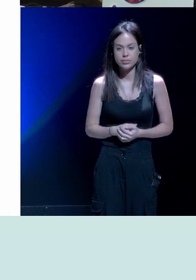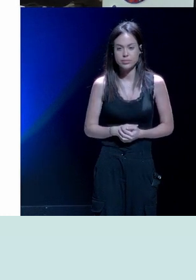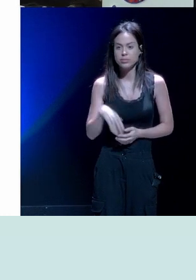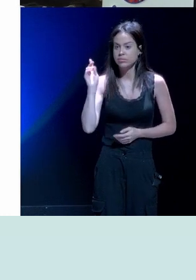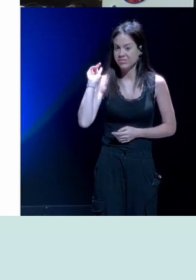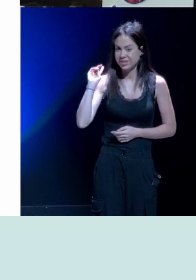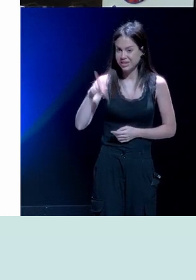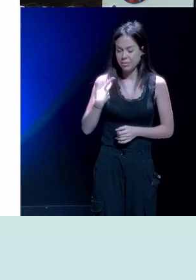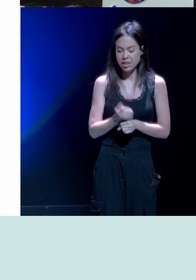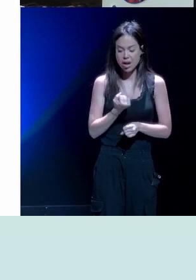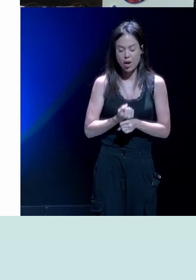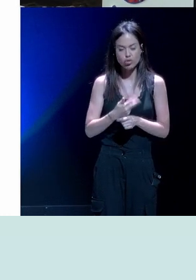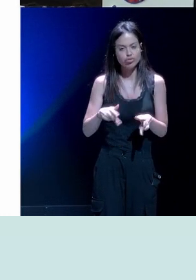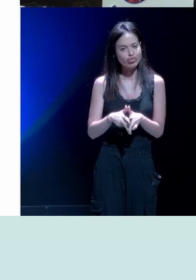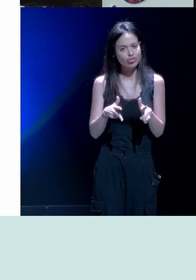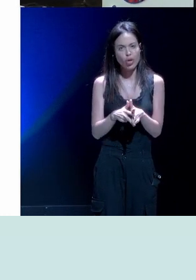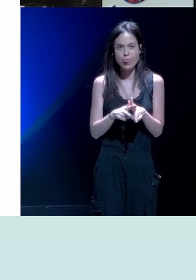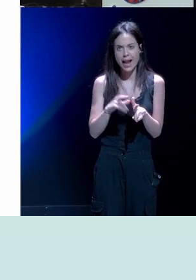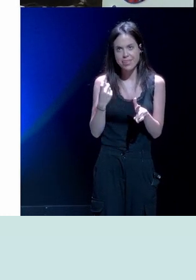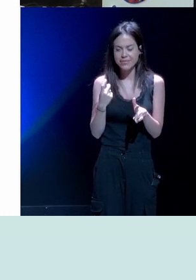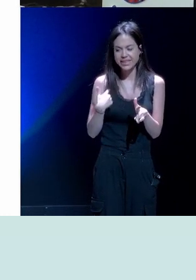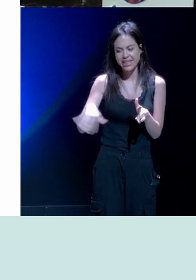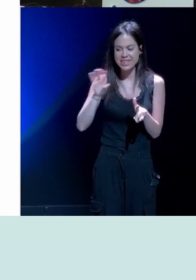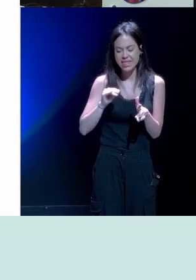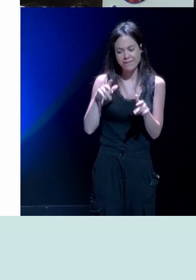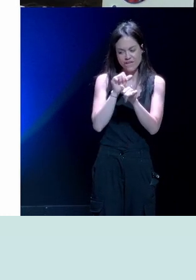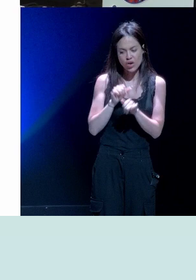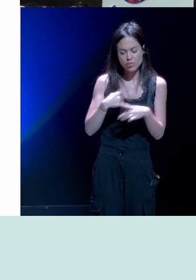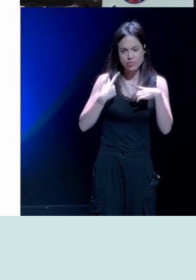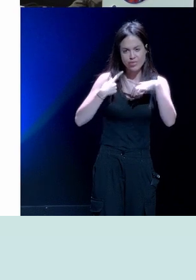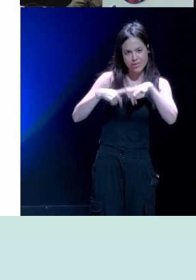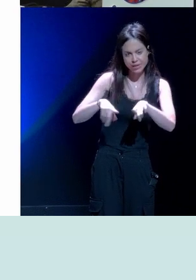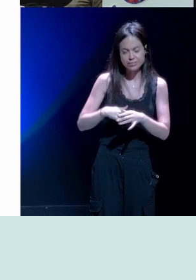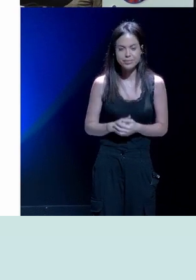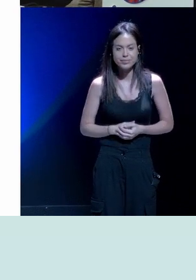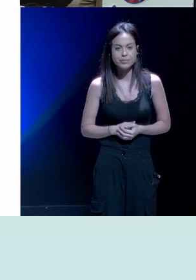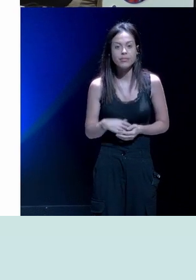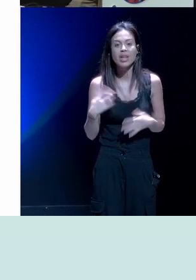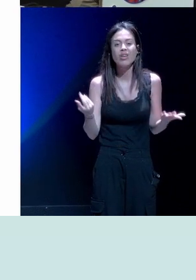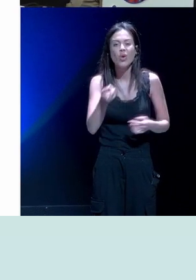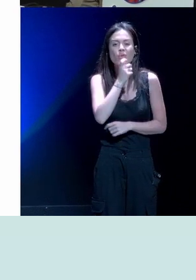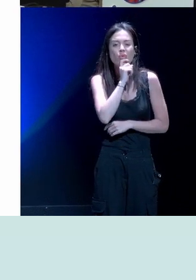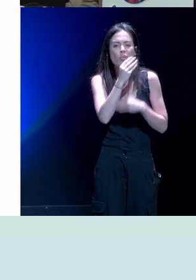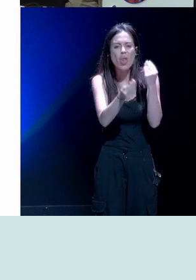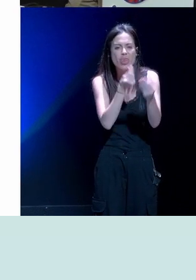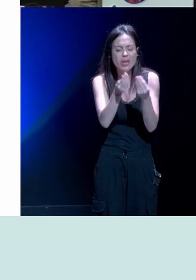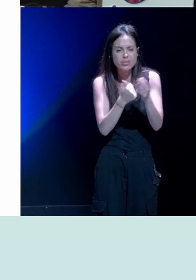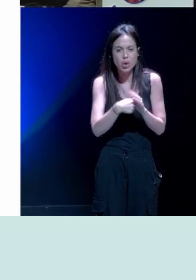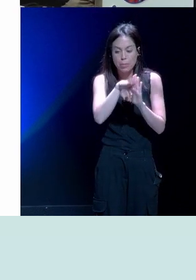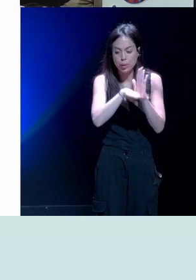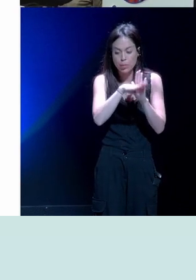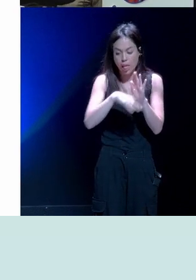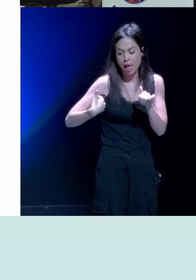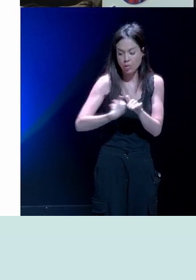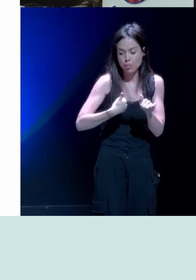del trabajo social. Entonces, ¿cómo hacerlo? Intervenir en el marco de un programa de